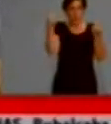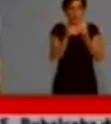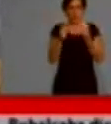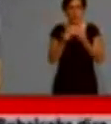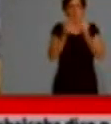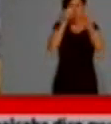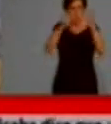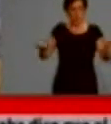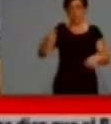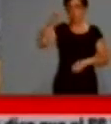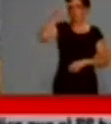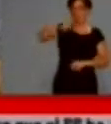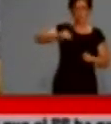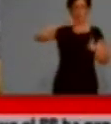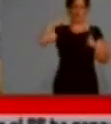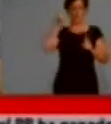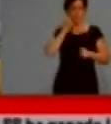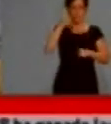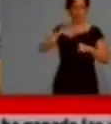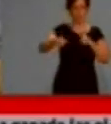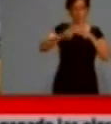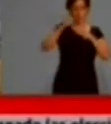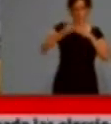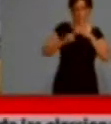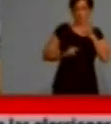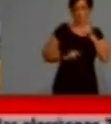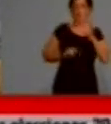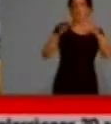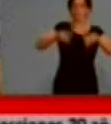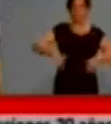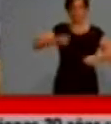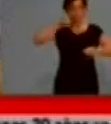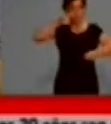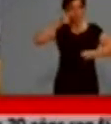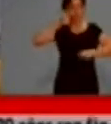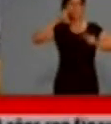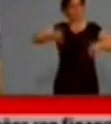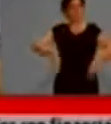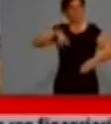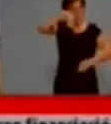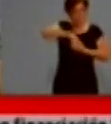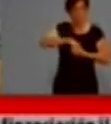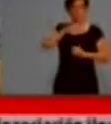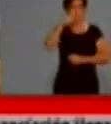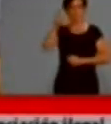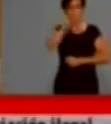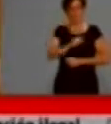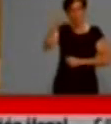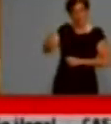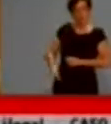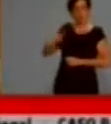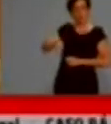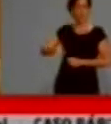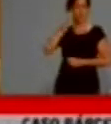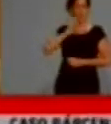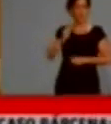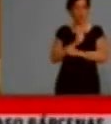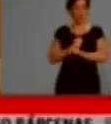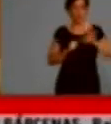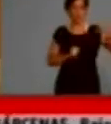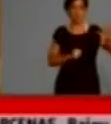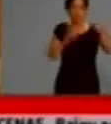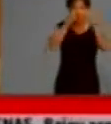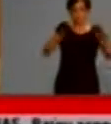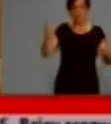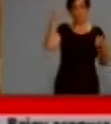de saberse lo que se sabía, después de reconocer que han estado durante 20 años teniendo en su seno a un corrupto, usted encima le